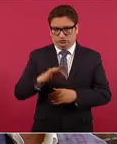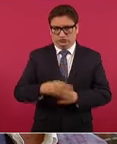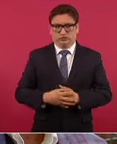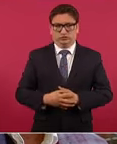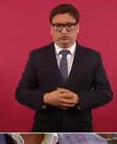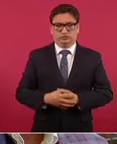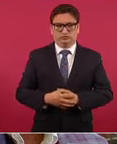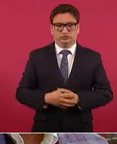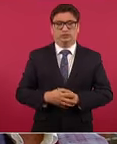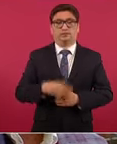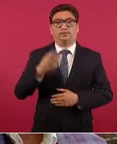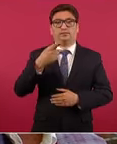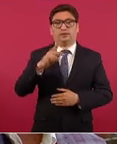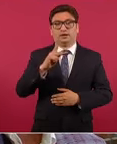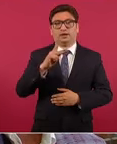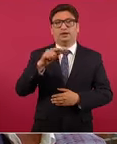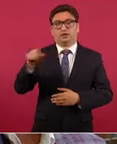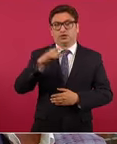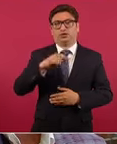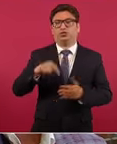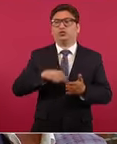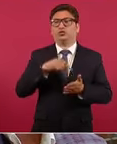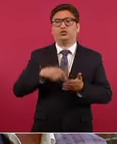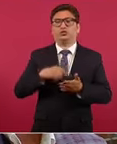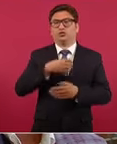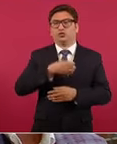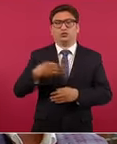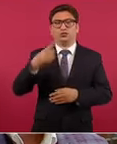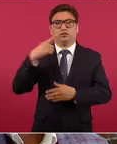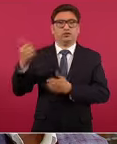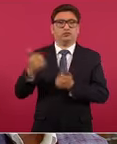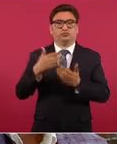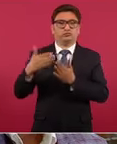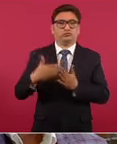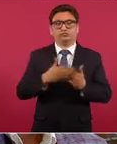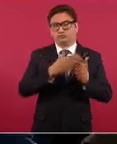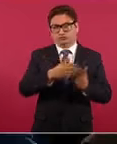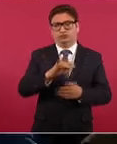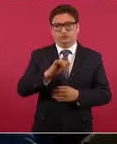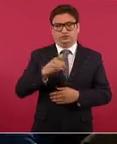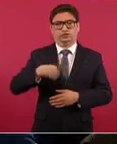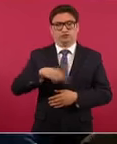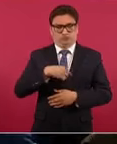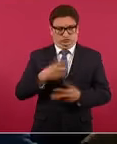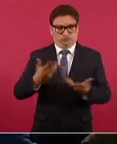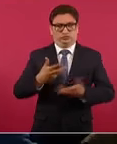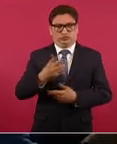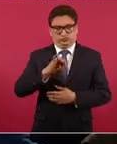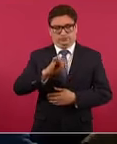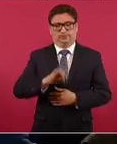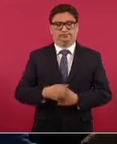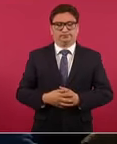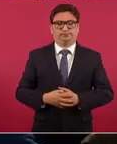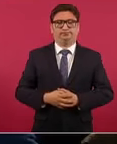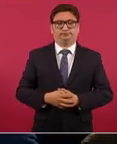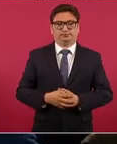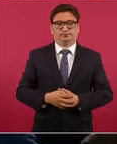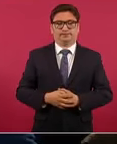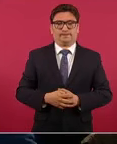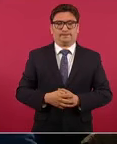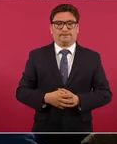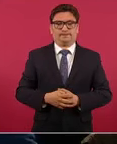se arreglan este tipo de logísticas que les quitan un montón de libertad y lo estamos haciendo lo estamos haciendo